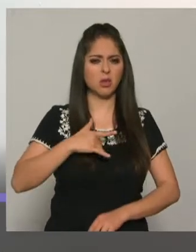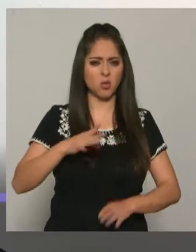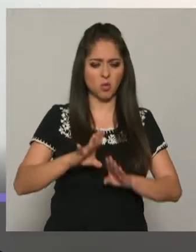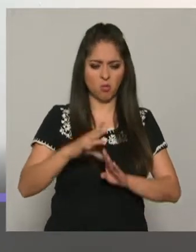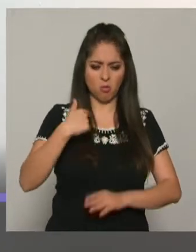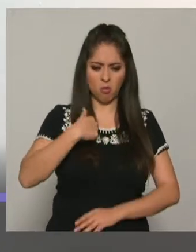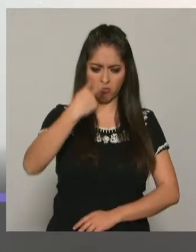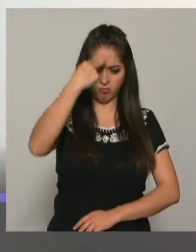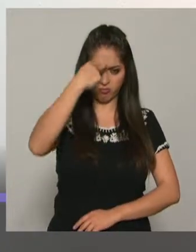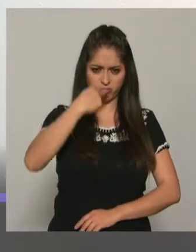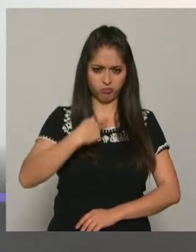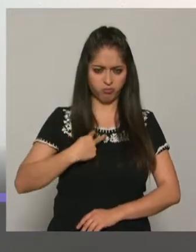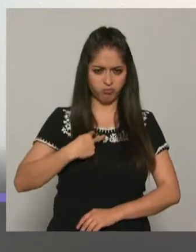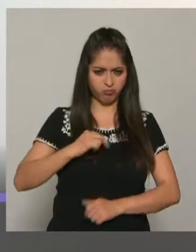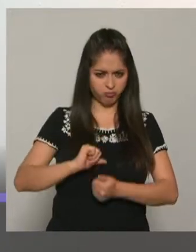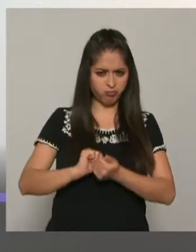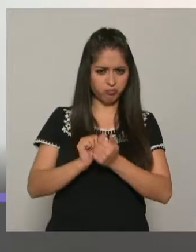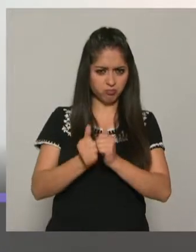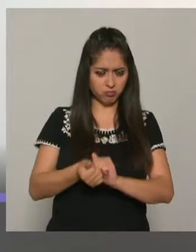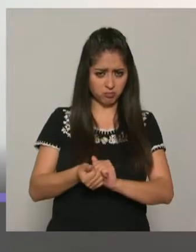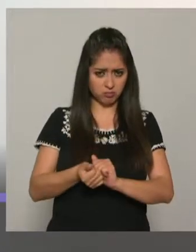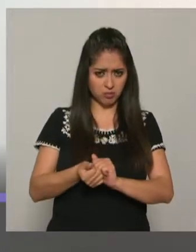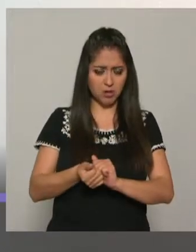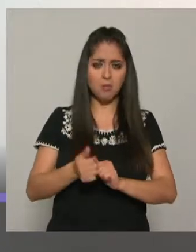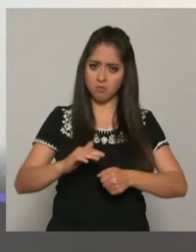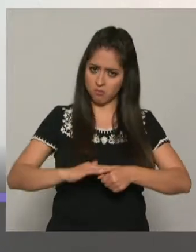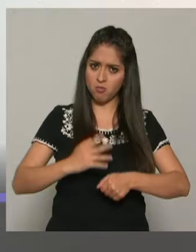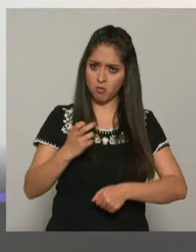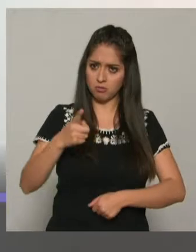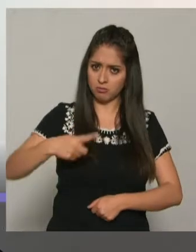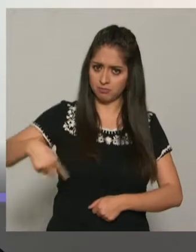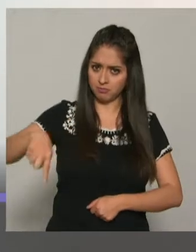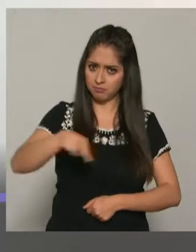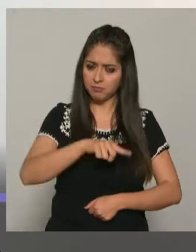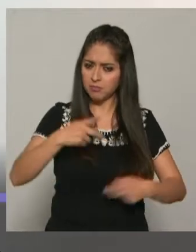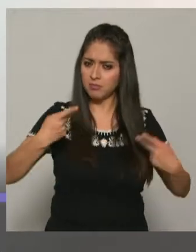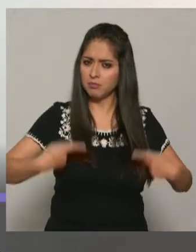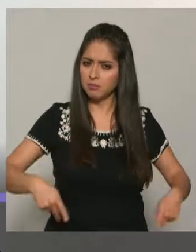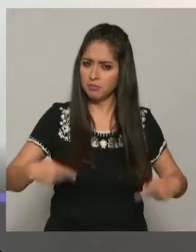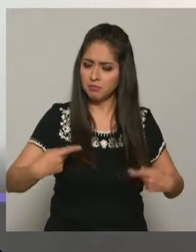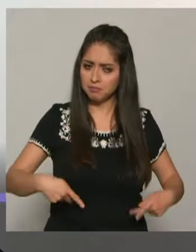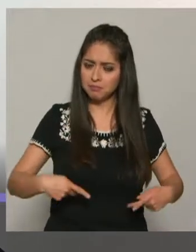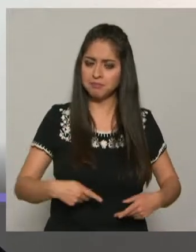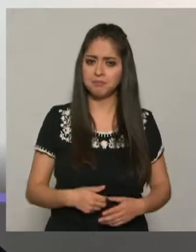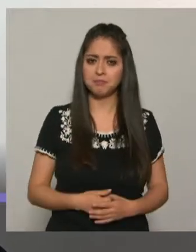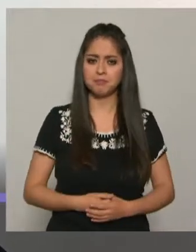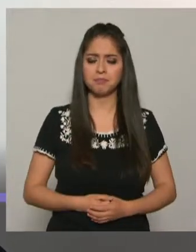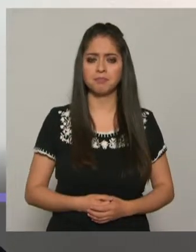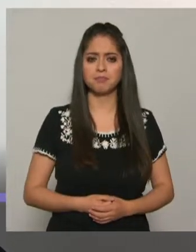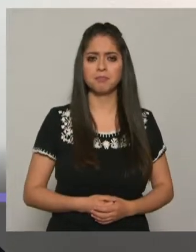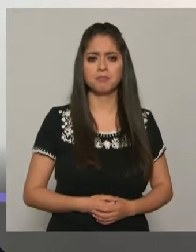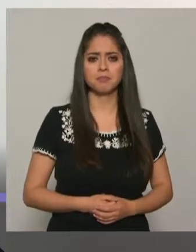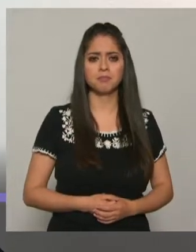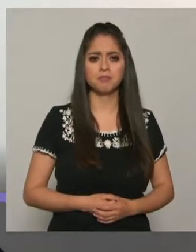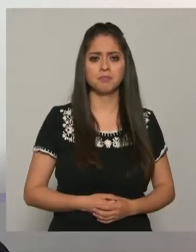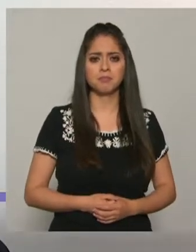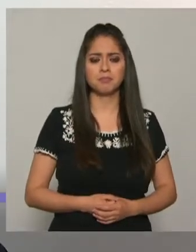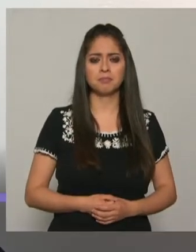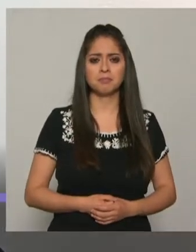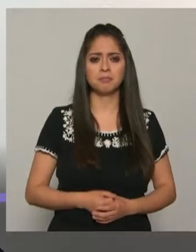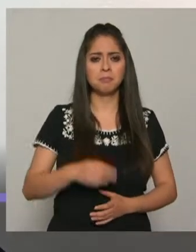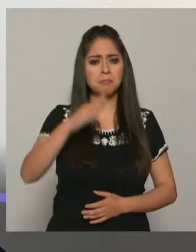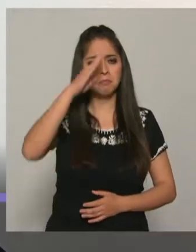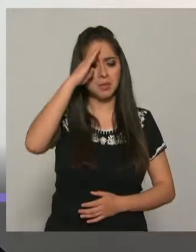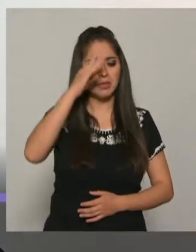miran. Entonces, esto es muy importante para que la gente que considera que los niños y las niñas trans es